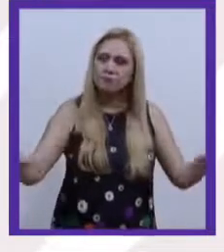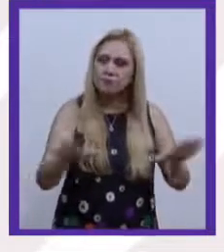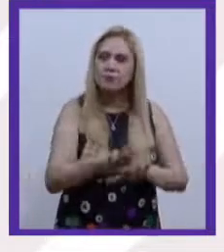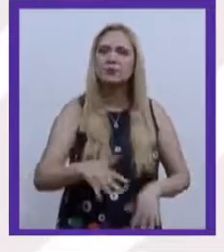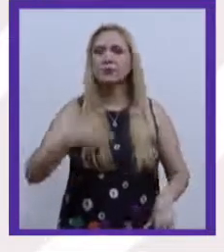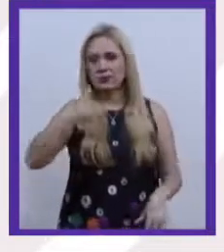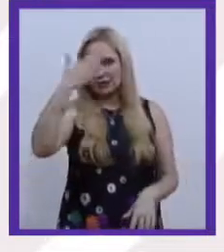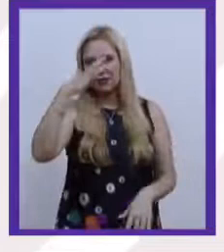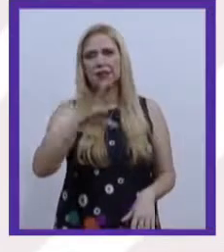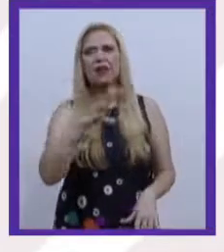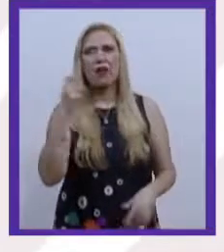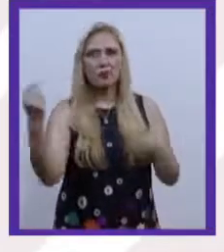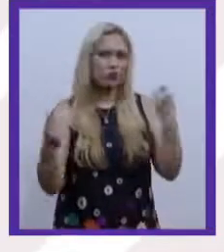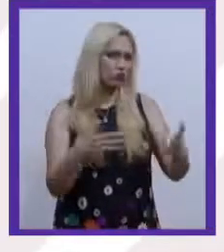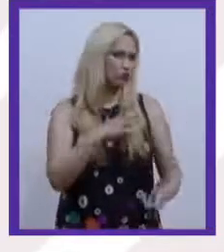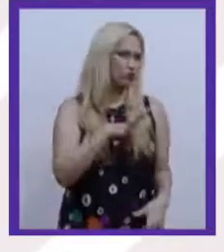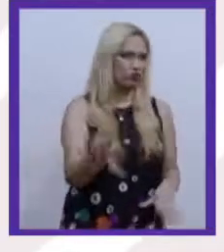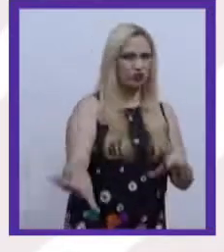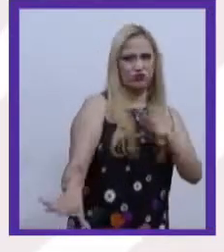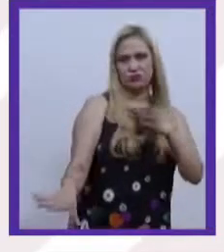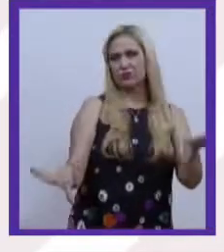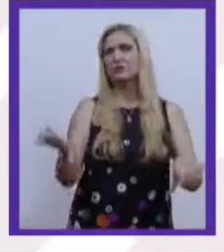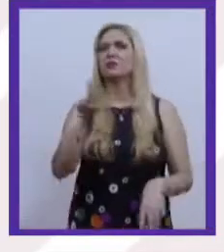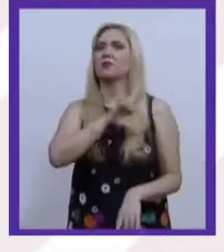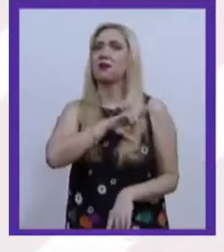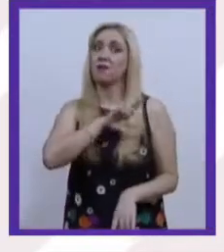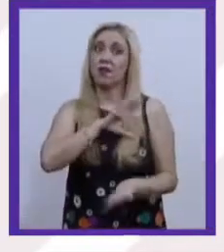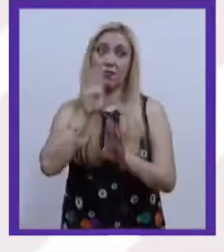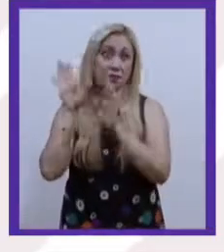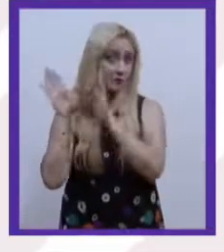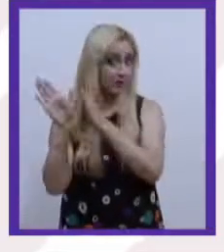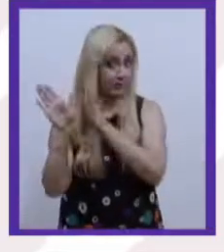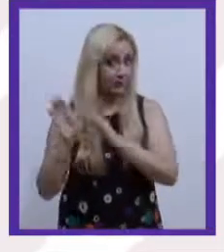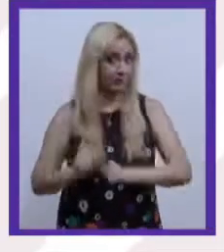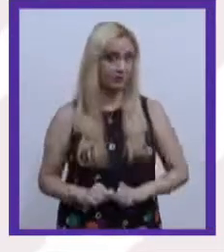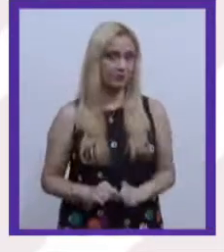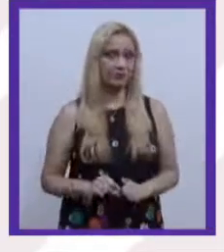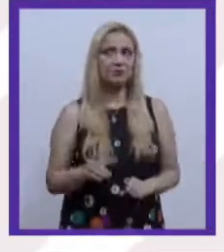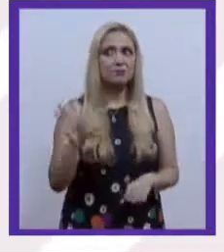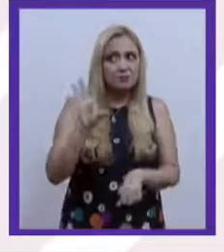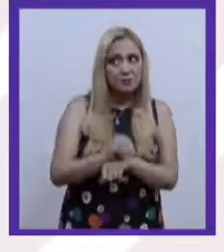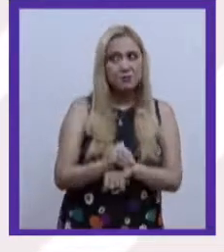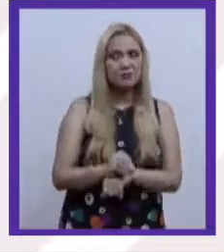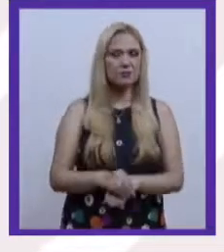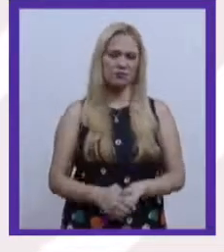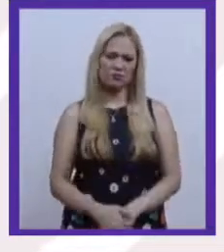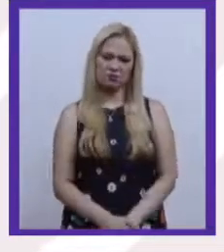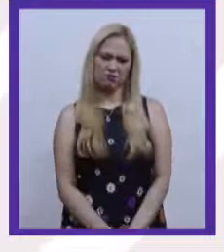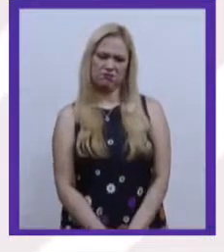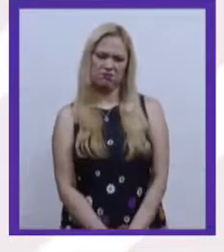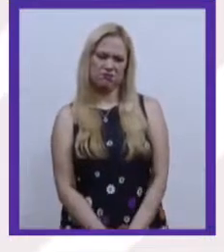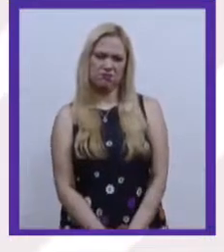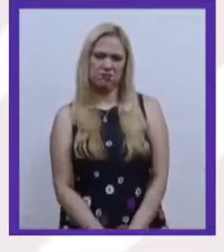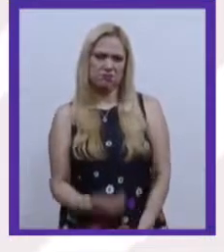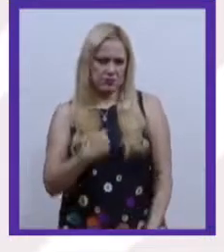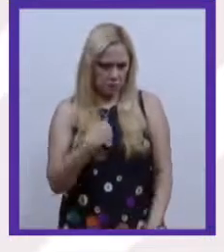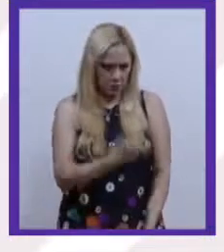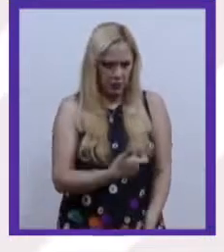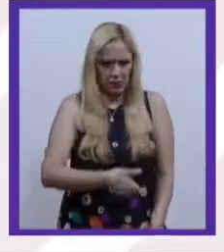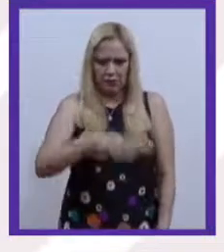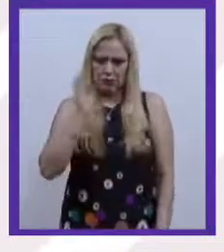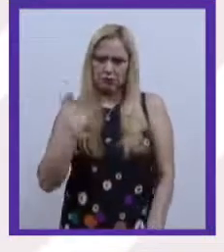que hay resistencias desde el sector privado, ¿no? Yo he escuchado el tema de licencias de paternidad, es como, pues no, porque ¿quién lo va a pagar?